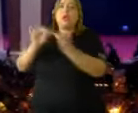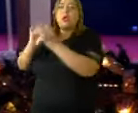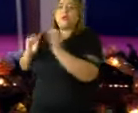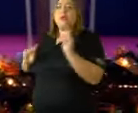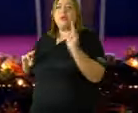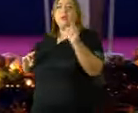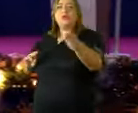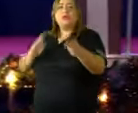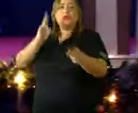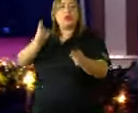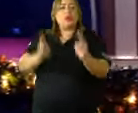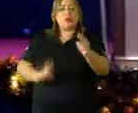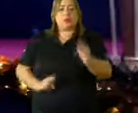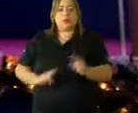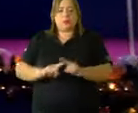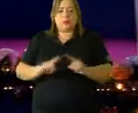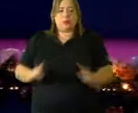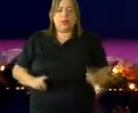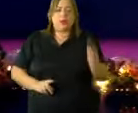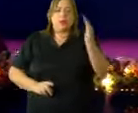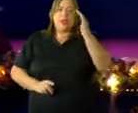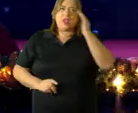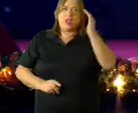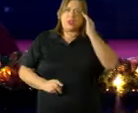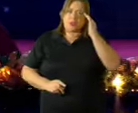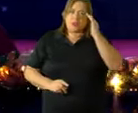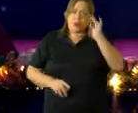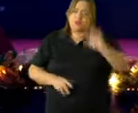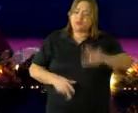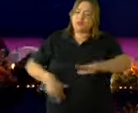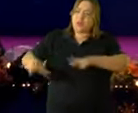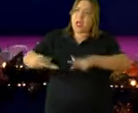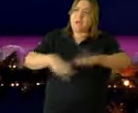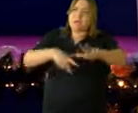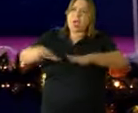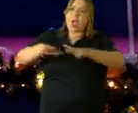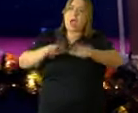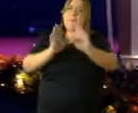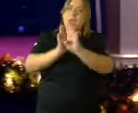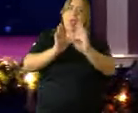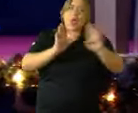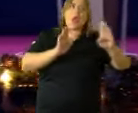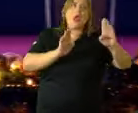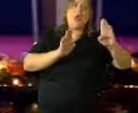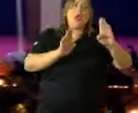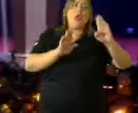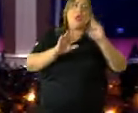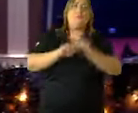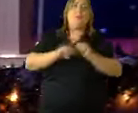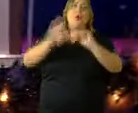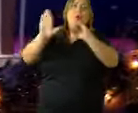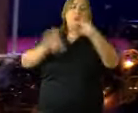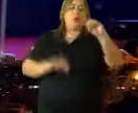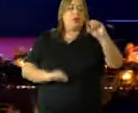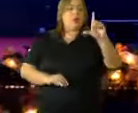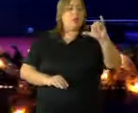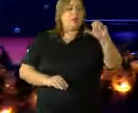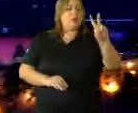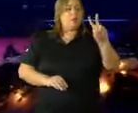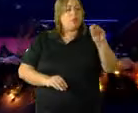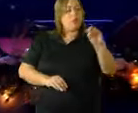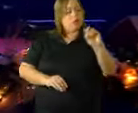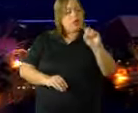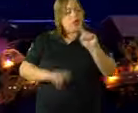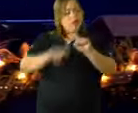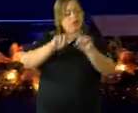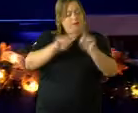calles de Jerusalén, por Cafarnaúm, por Jerusalén mismo, por el Monte de los Olivos, por llegar a todos esos lugares,